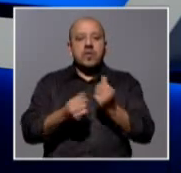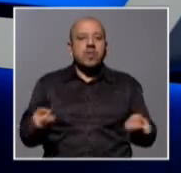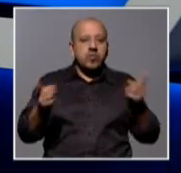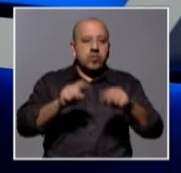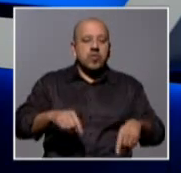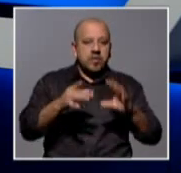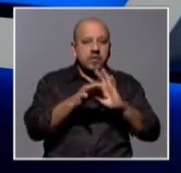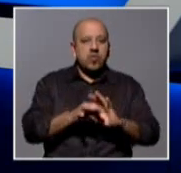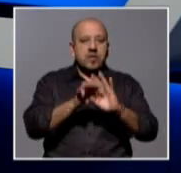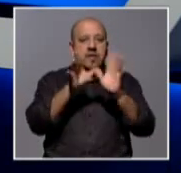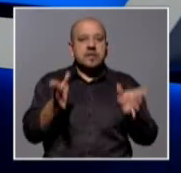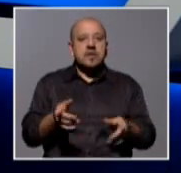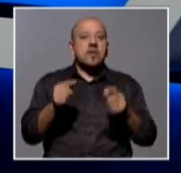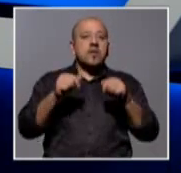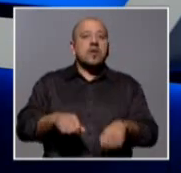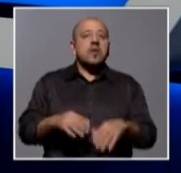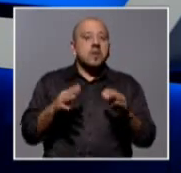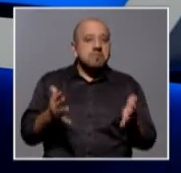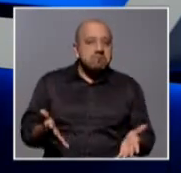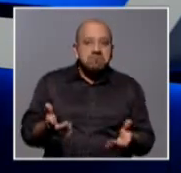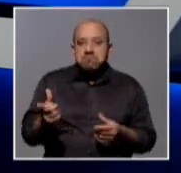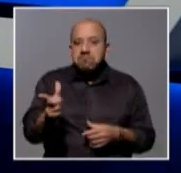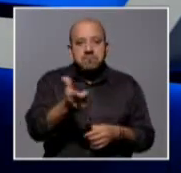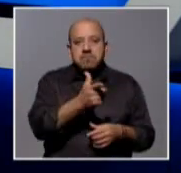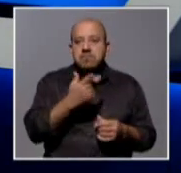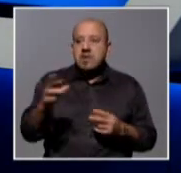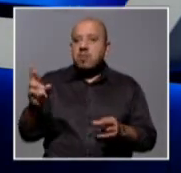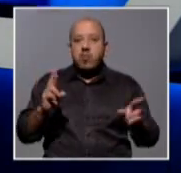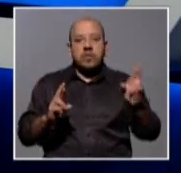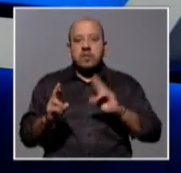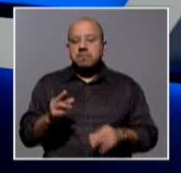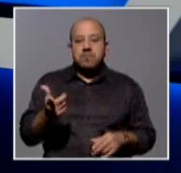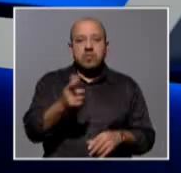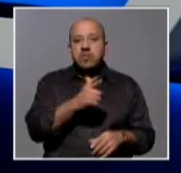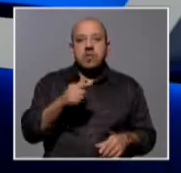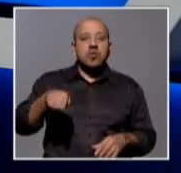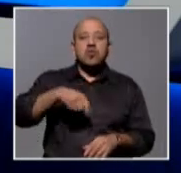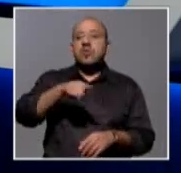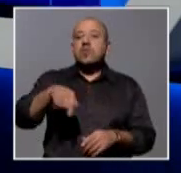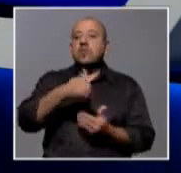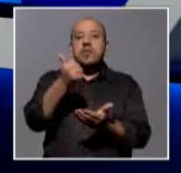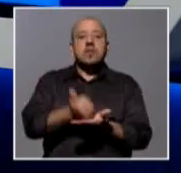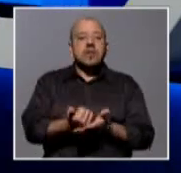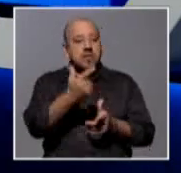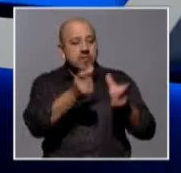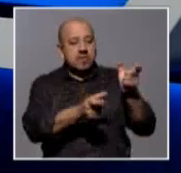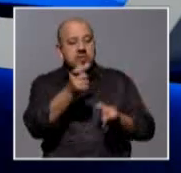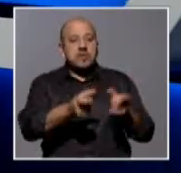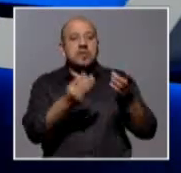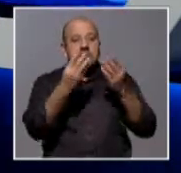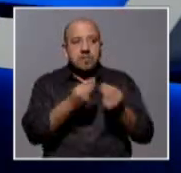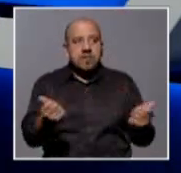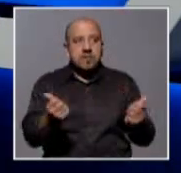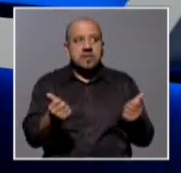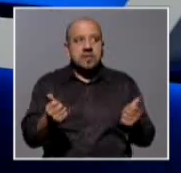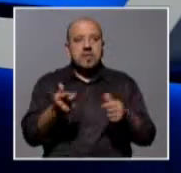país y todavía no tenemos esa respuesta, todavía no sabemos dónde están nuestros desaparecidos.